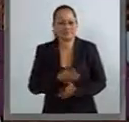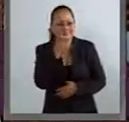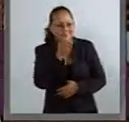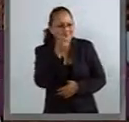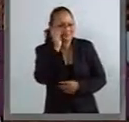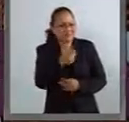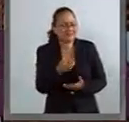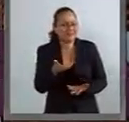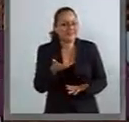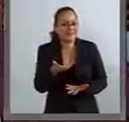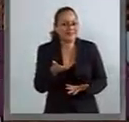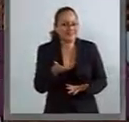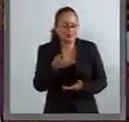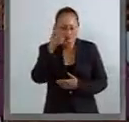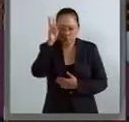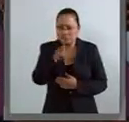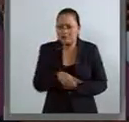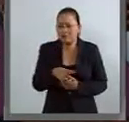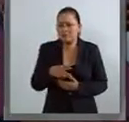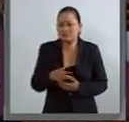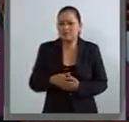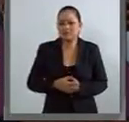nos habla de una